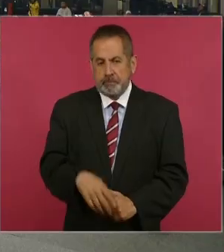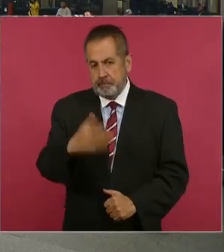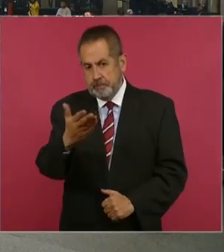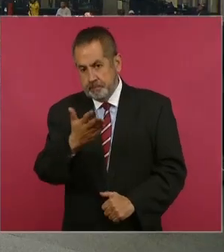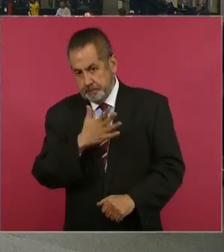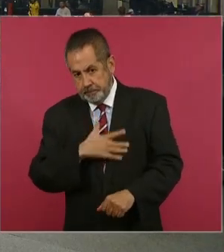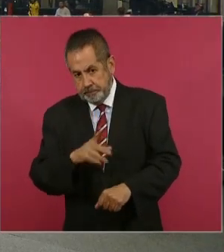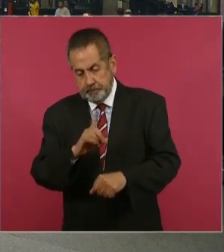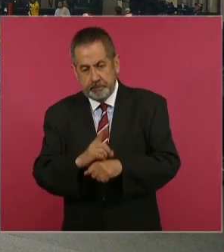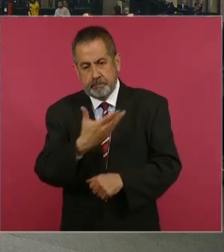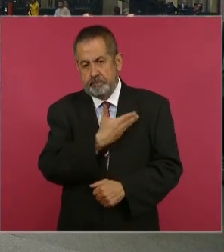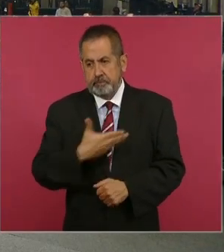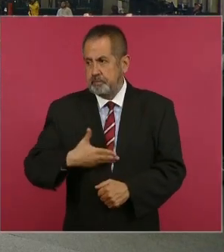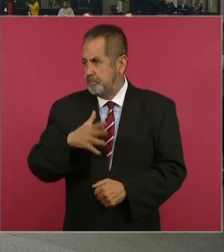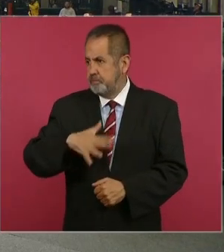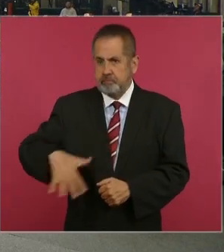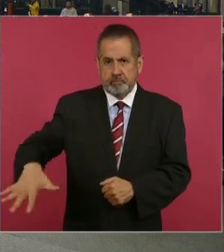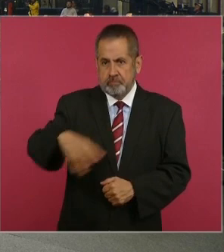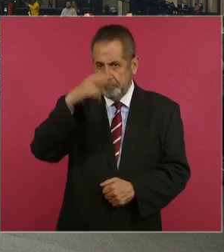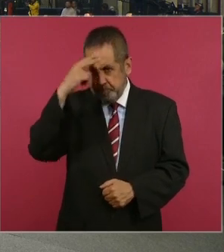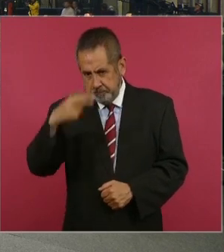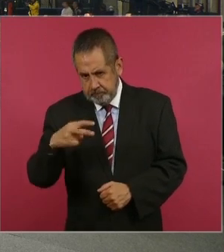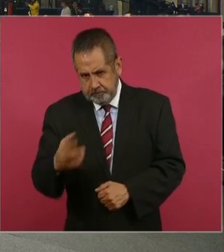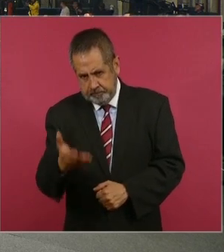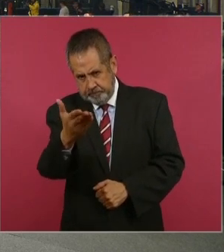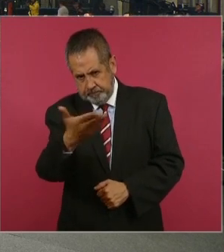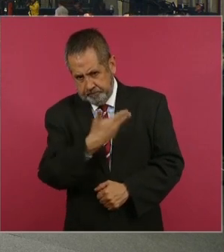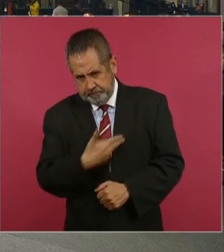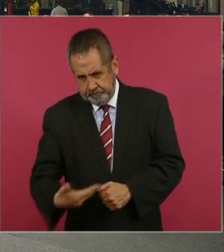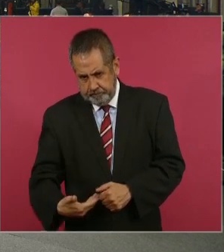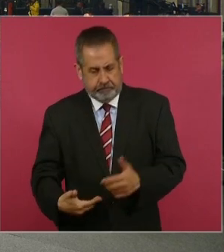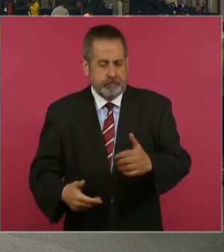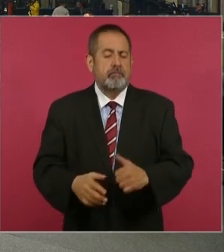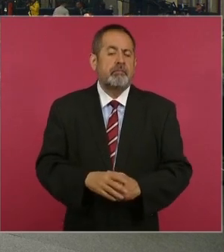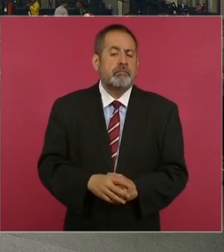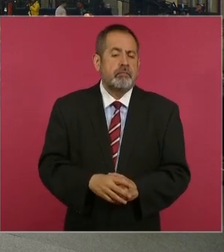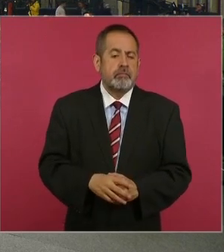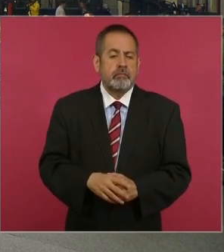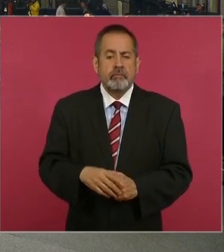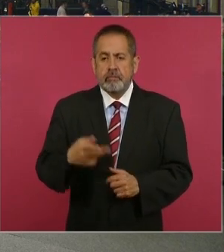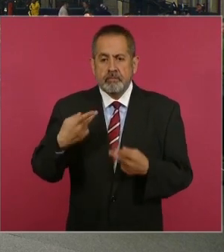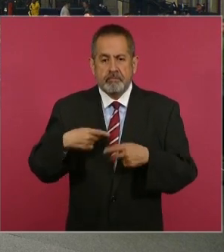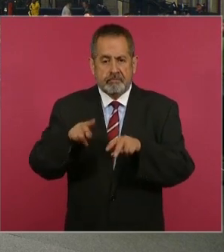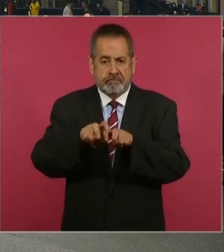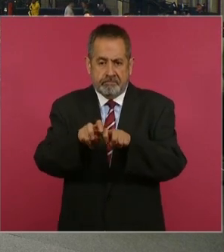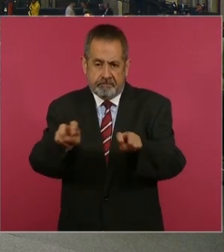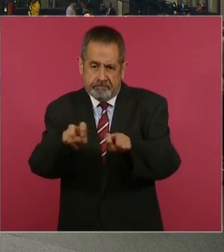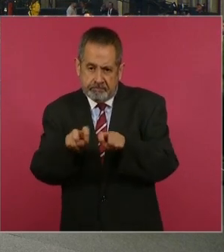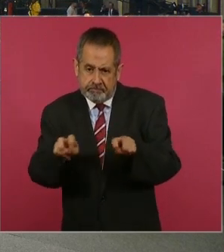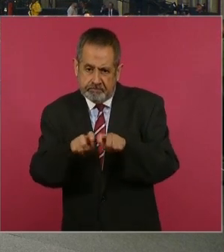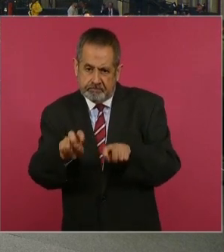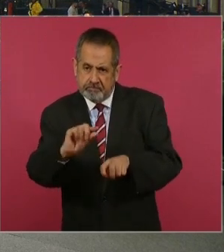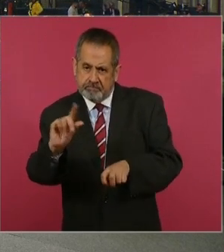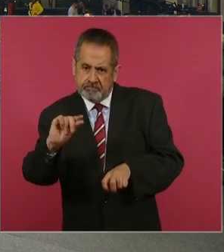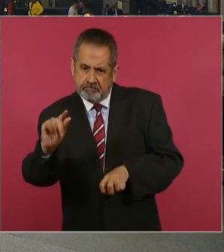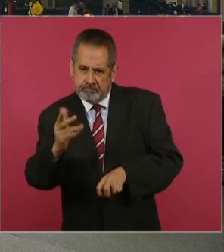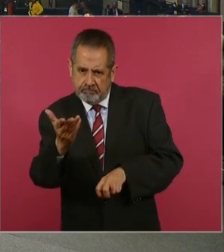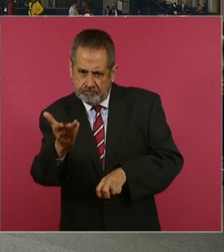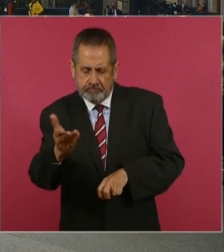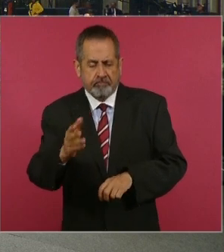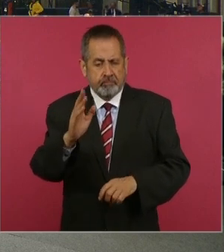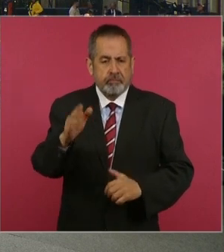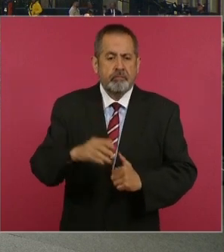Buenos días presidente de todos los mexicanos a todos los servidores públicos que aquí nos acompañan a los